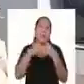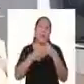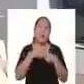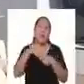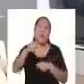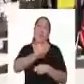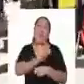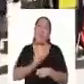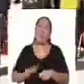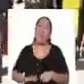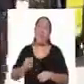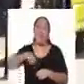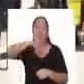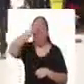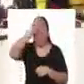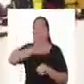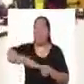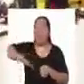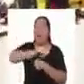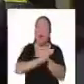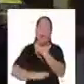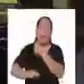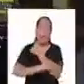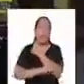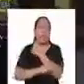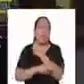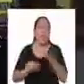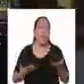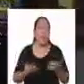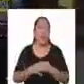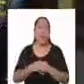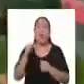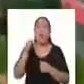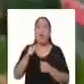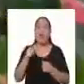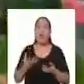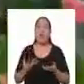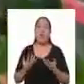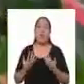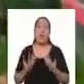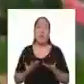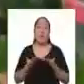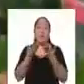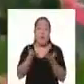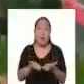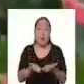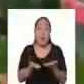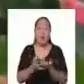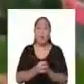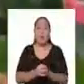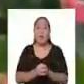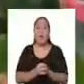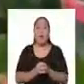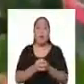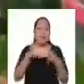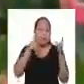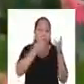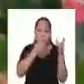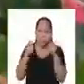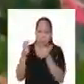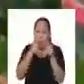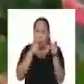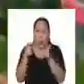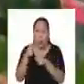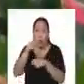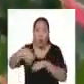peruano a nivel nacional y a nivel local, que lo que trajo como consecuencia es que el control de las calles dejó de